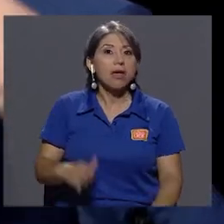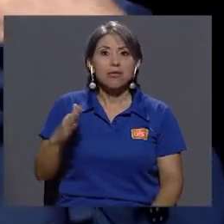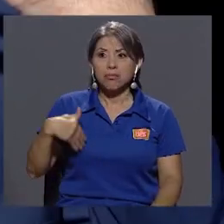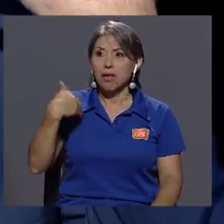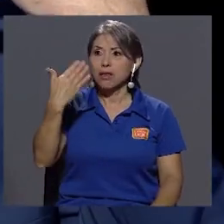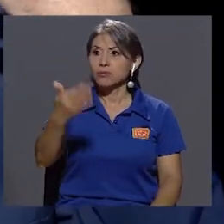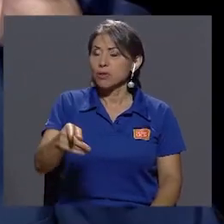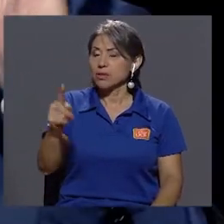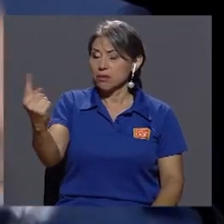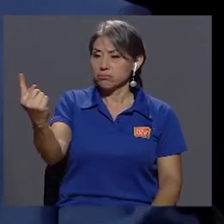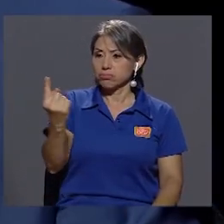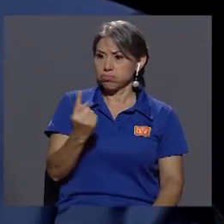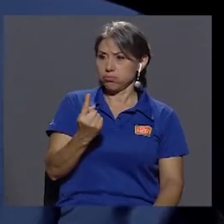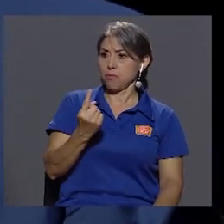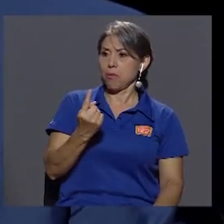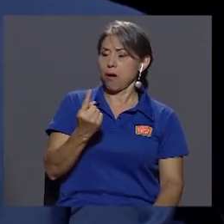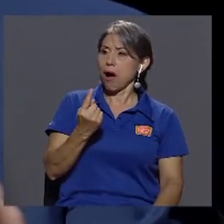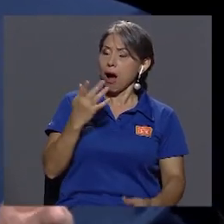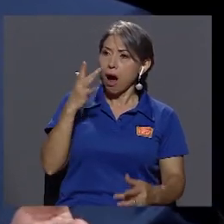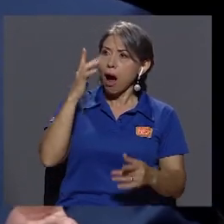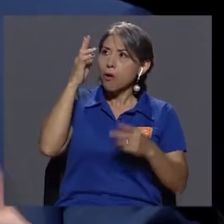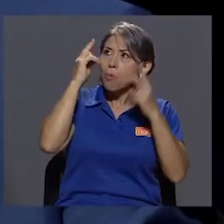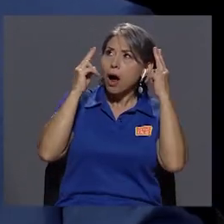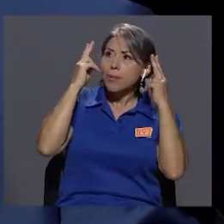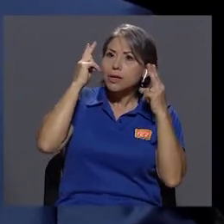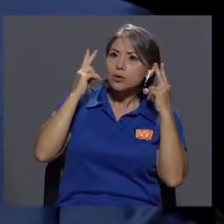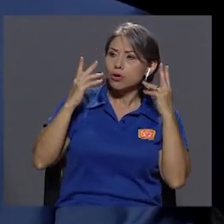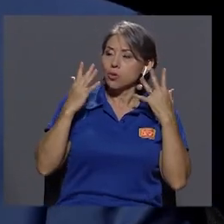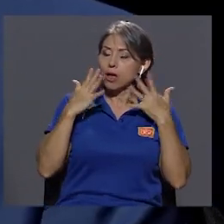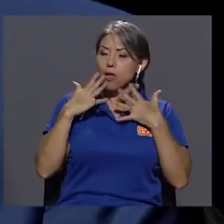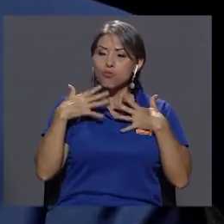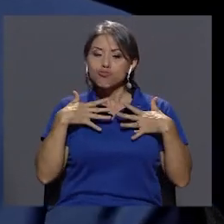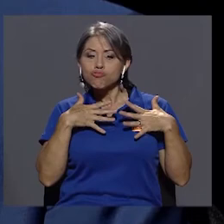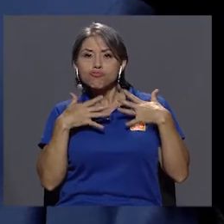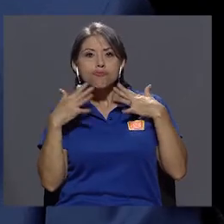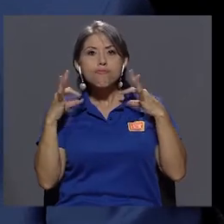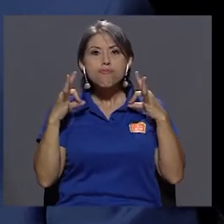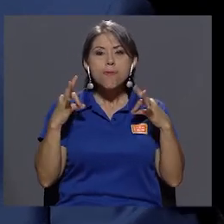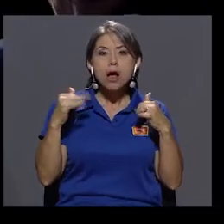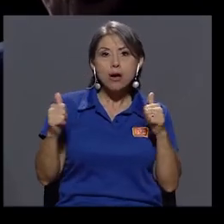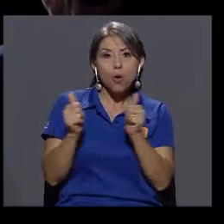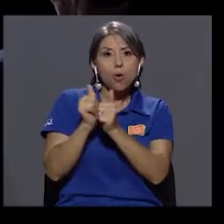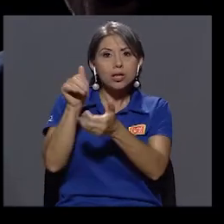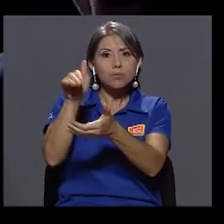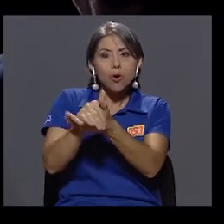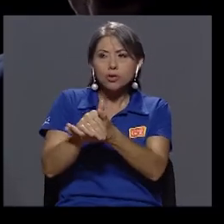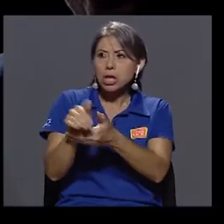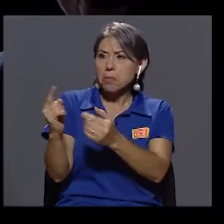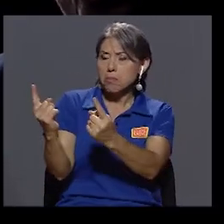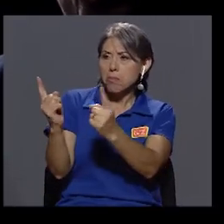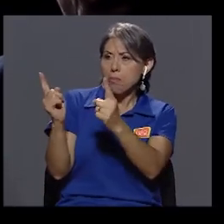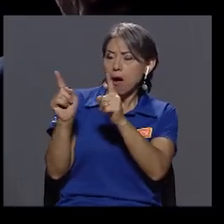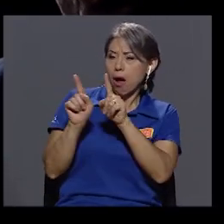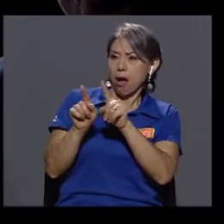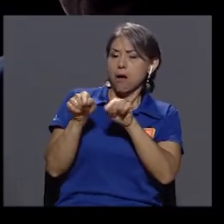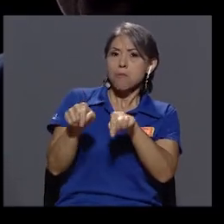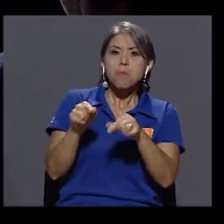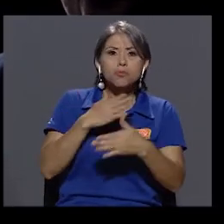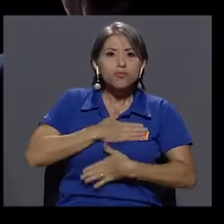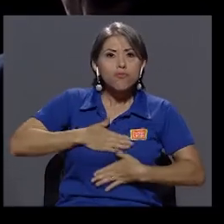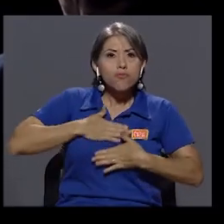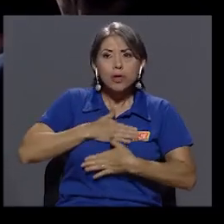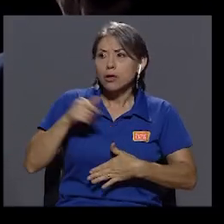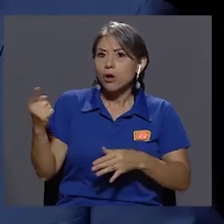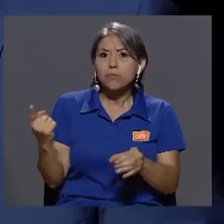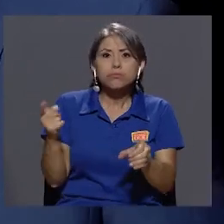y se presenta con el cabello recortado y con la esposa este y tal verdad y tratando integrándose activamente y el